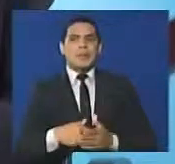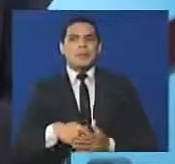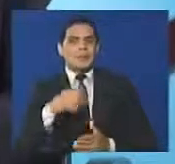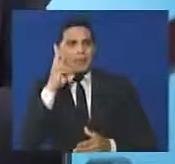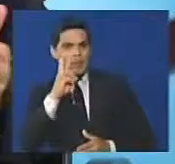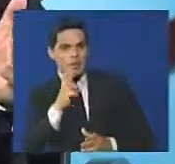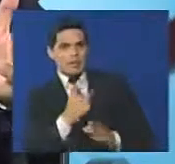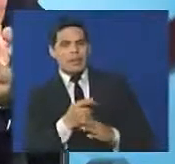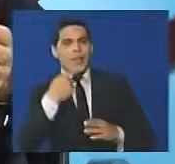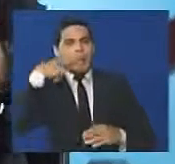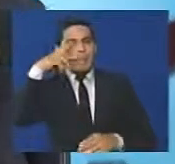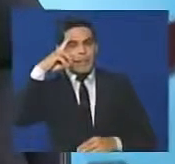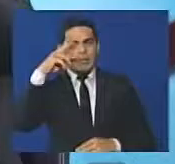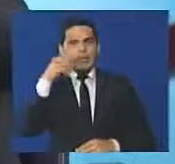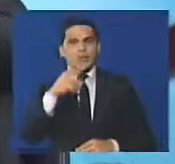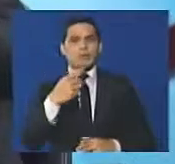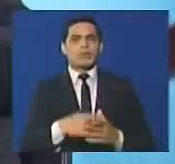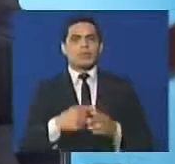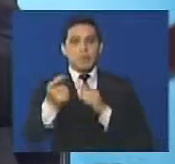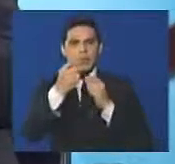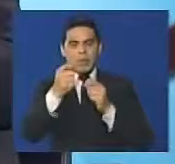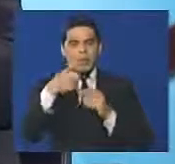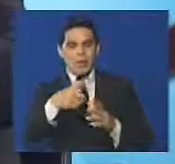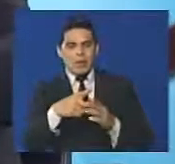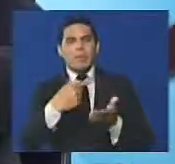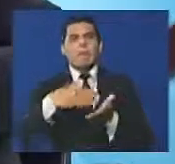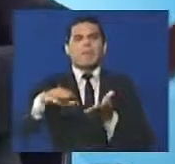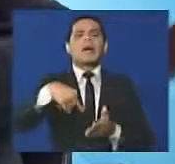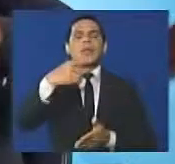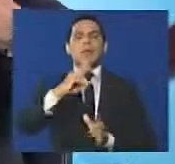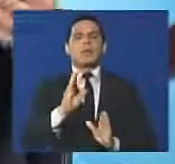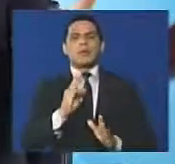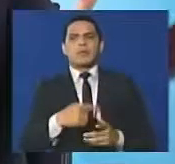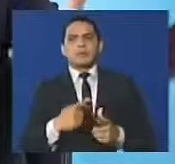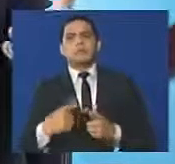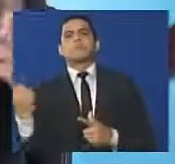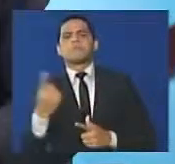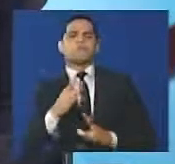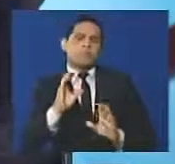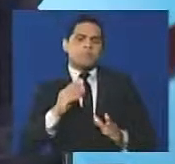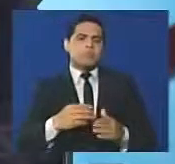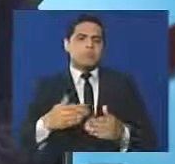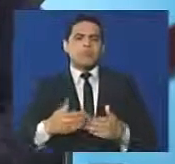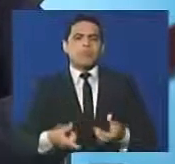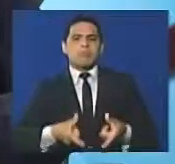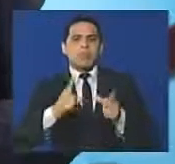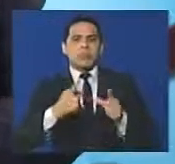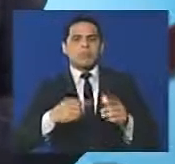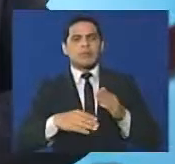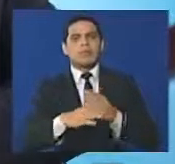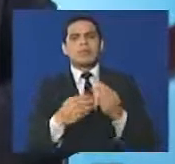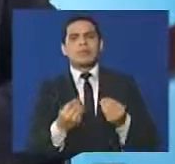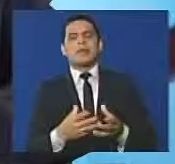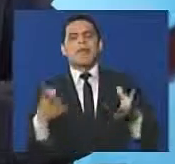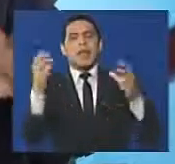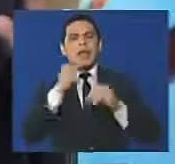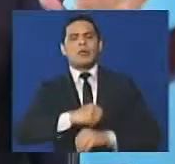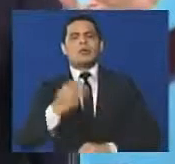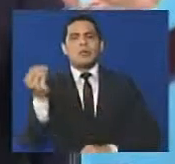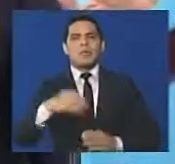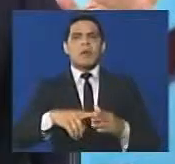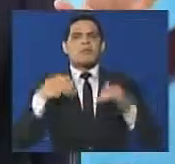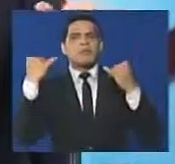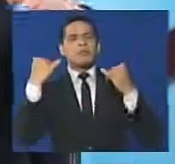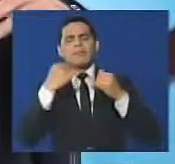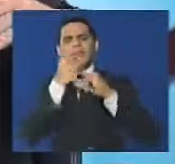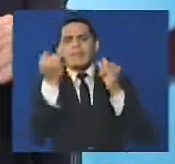¿no? Sí. Digo, mira, si tú no me ves ahí, me saca. Total, que yo entré ahí y mira, pasé la noche más feliz de